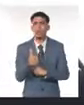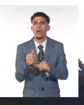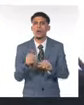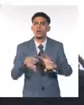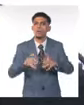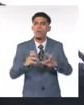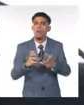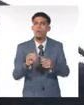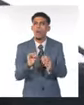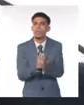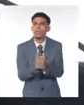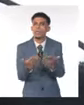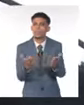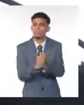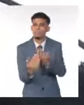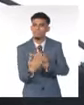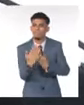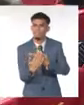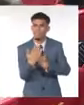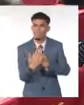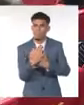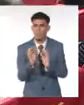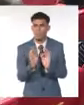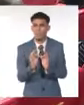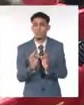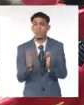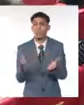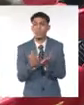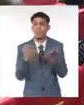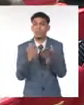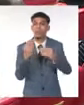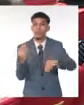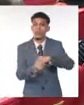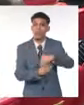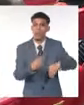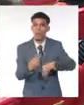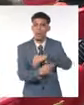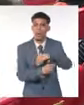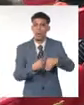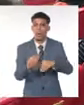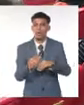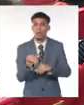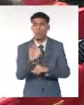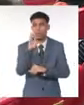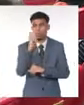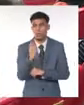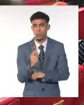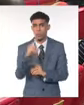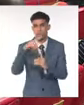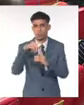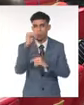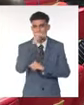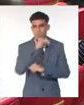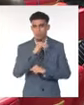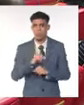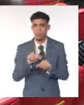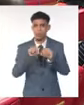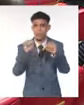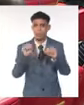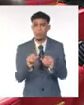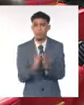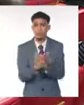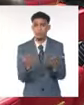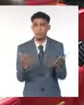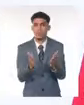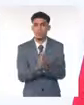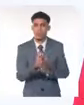impreso, inmerso hoy en el desarrollo del experimento para la transformación editorial, económica y tecnológica del sistema de prensa